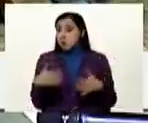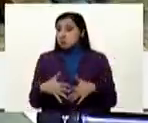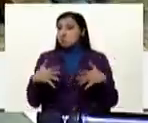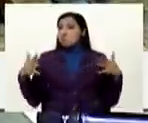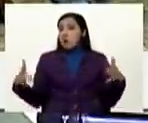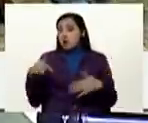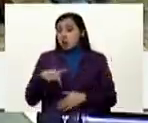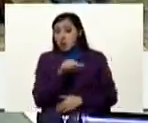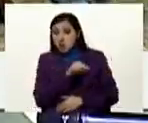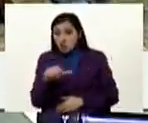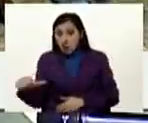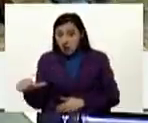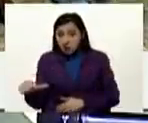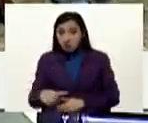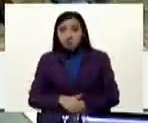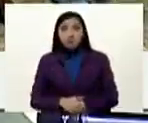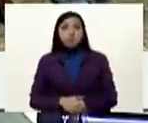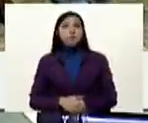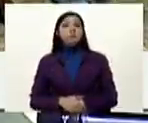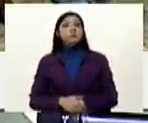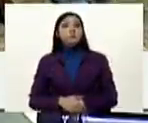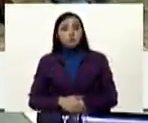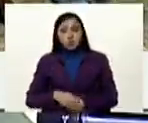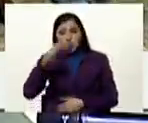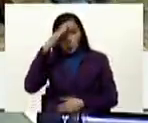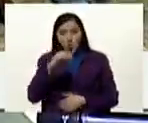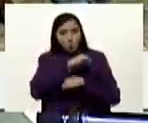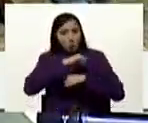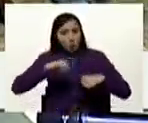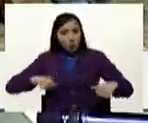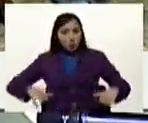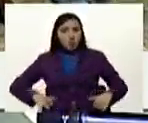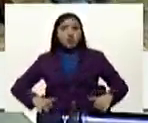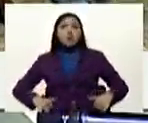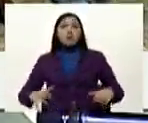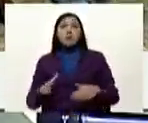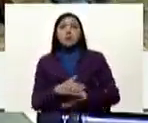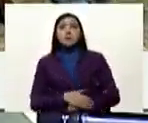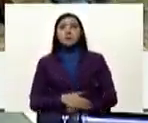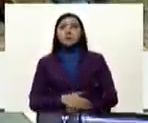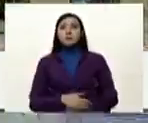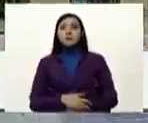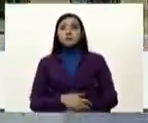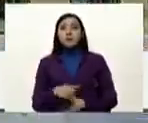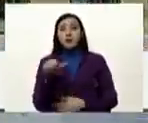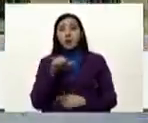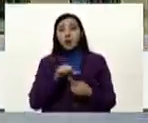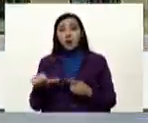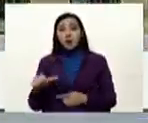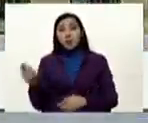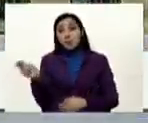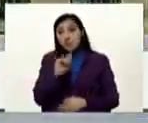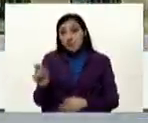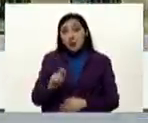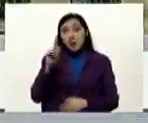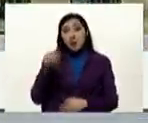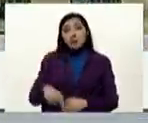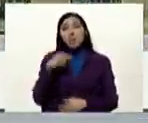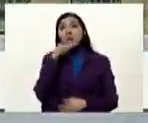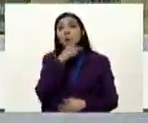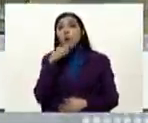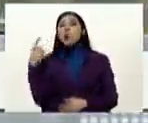semana con la Fuerza Armada Nacional Bolivariana. Y en este mes de octubre, afortunadamente